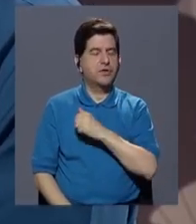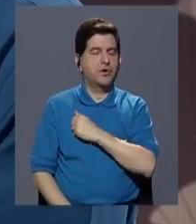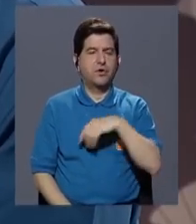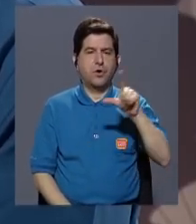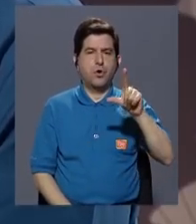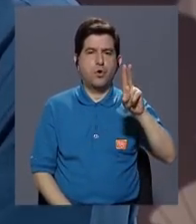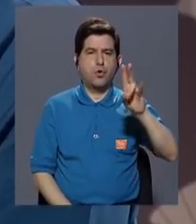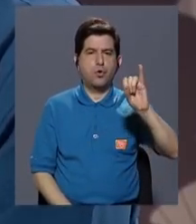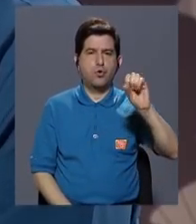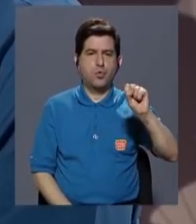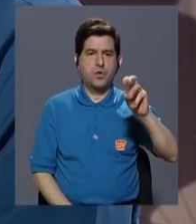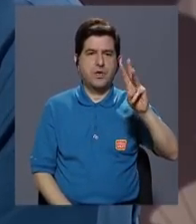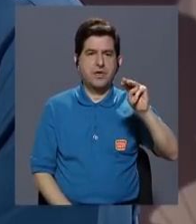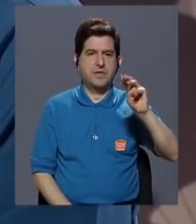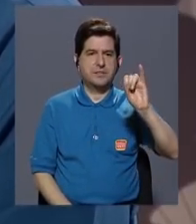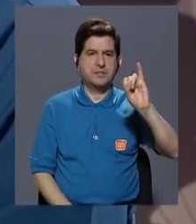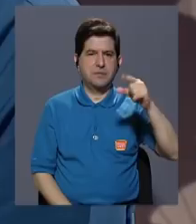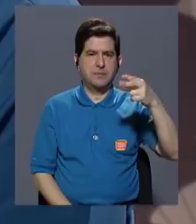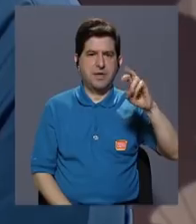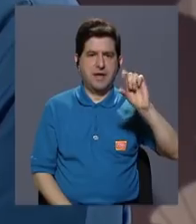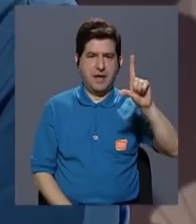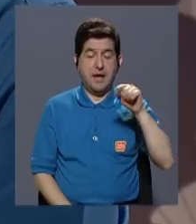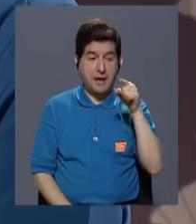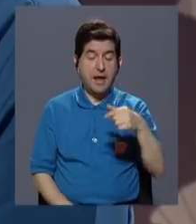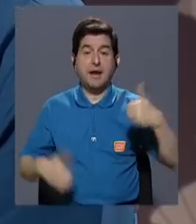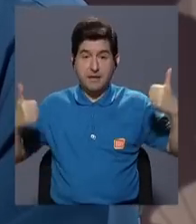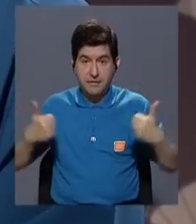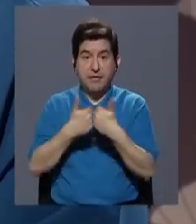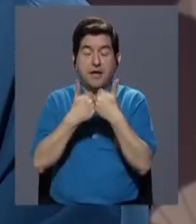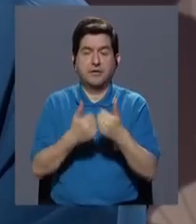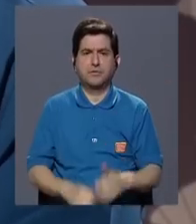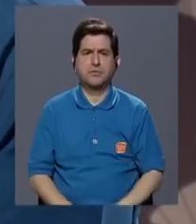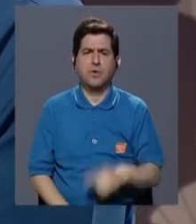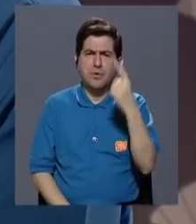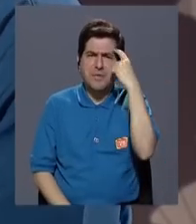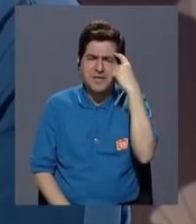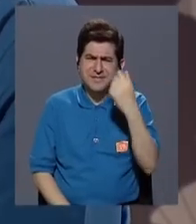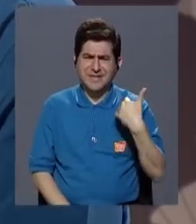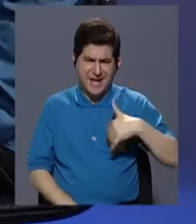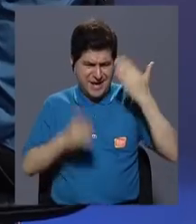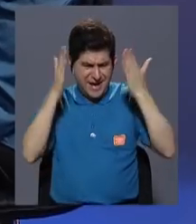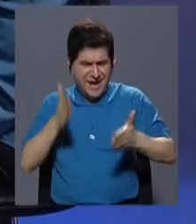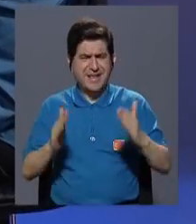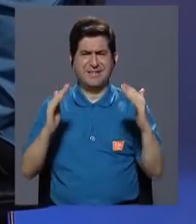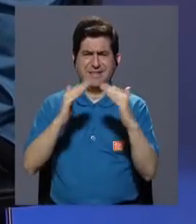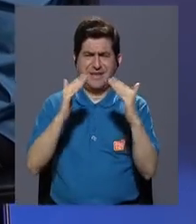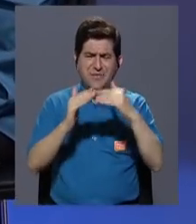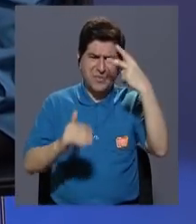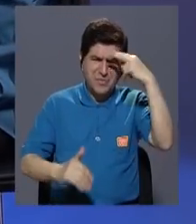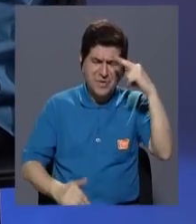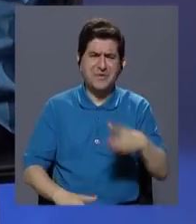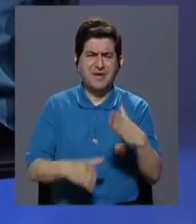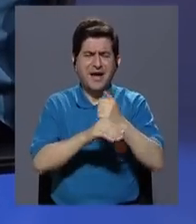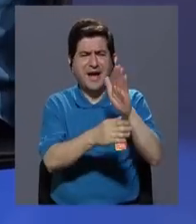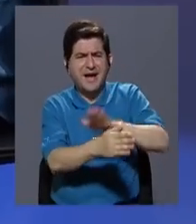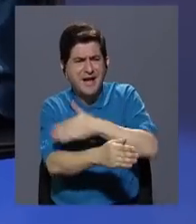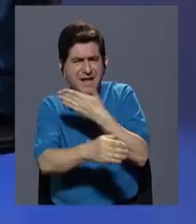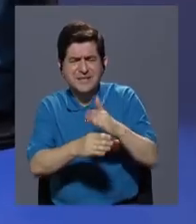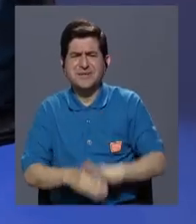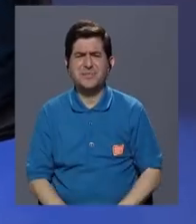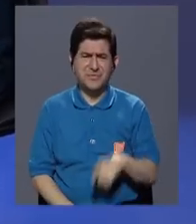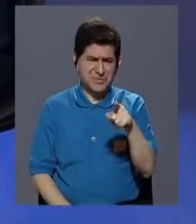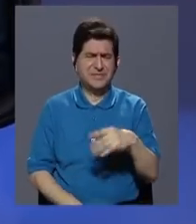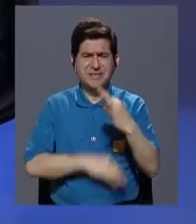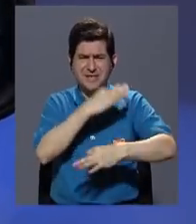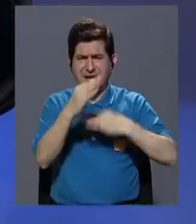esto fue un reto para él porque codificación argentino que vive en méxico haciendo música tropical y resultó